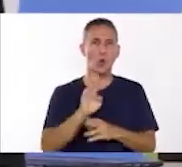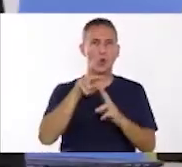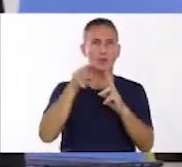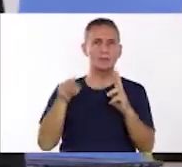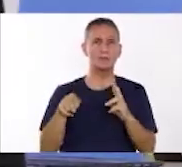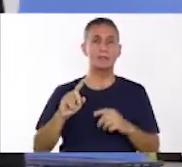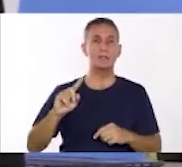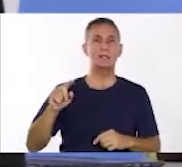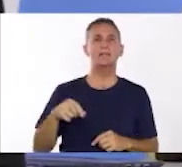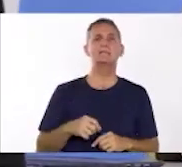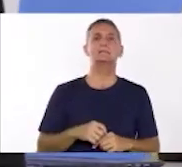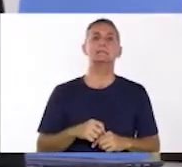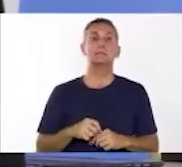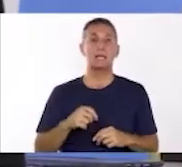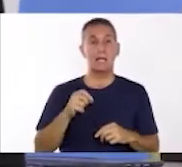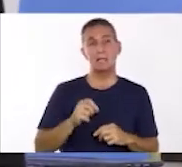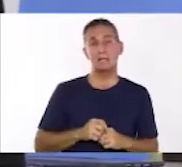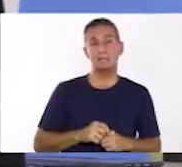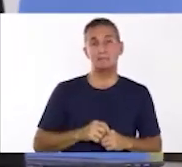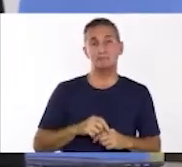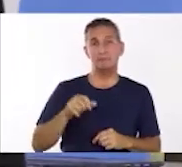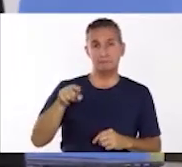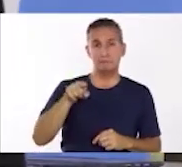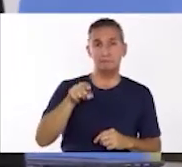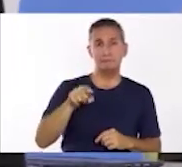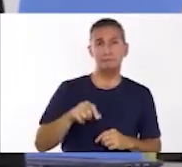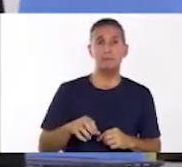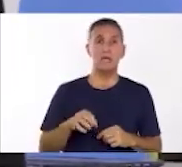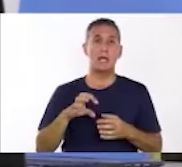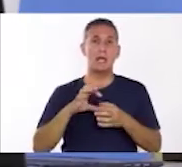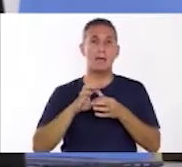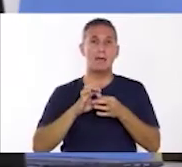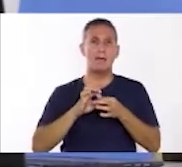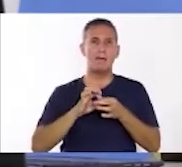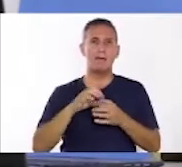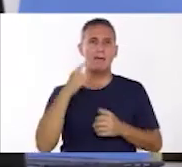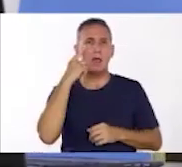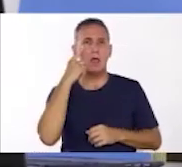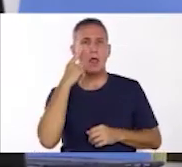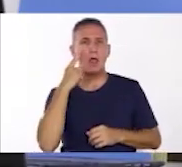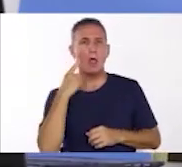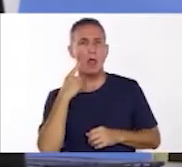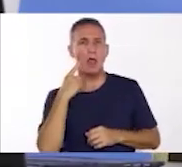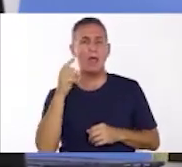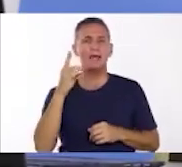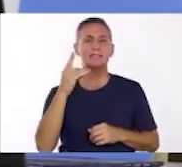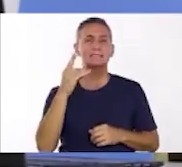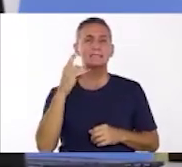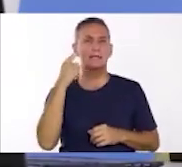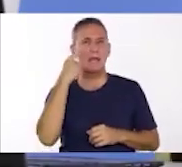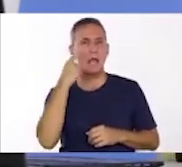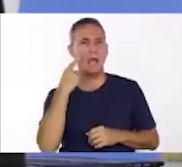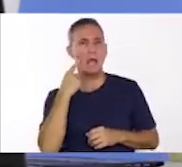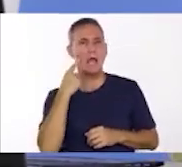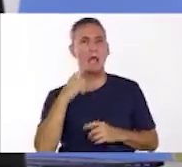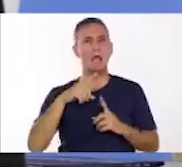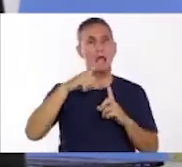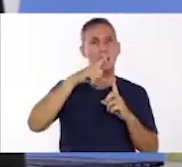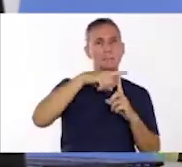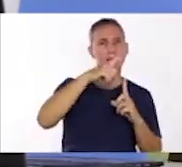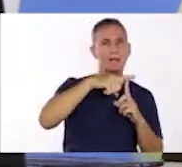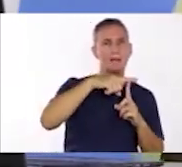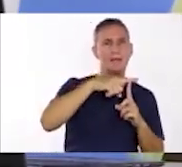Y después vamos a ver por qué es una tragedia. Recuerden que dentro del género dramático tenemos